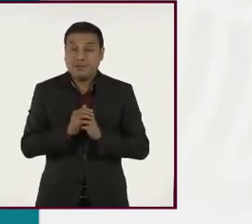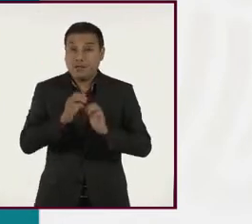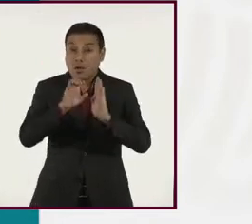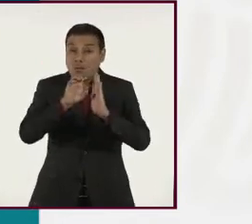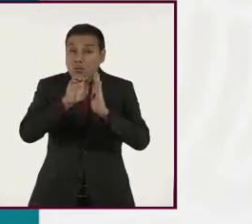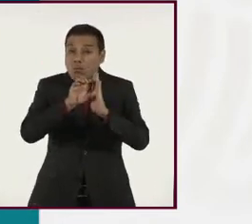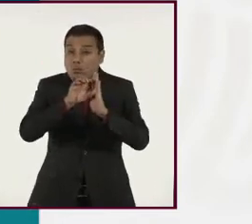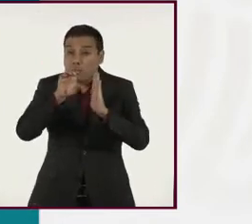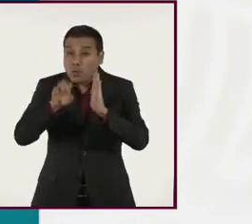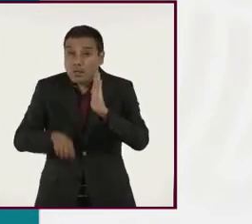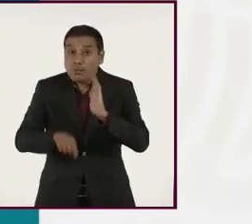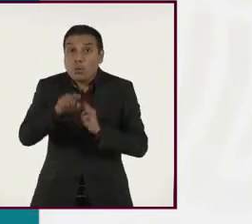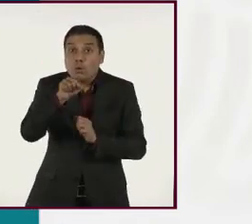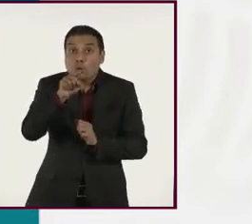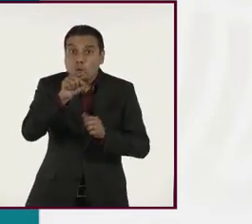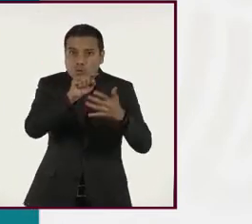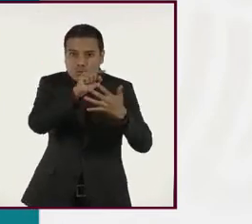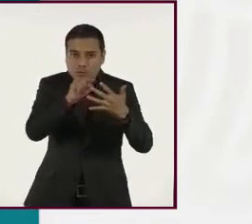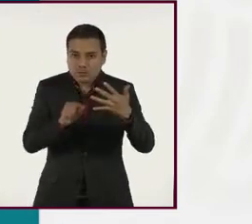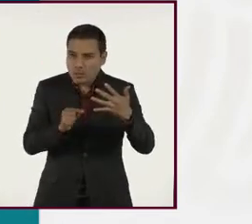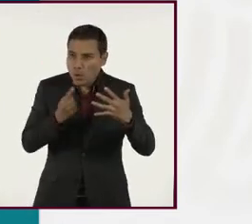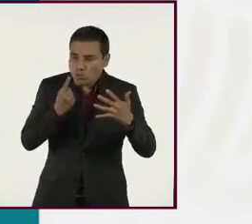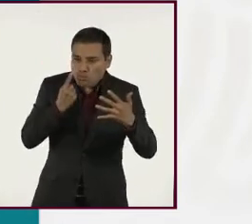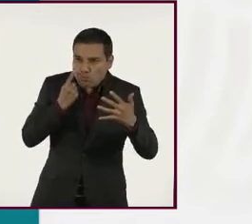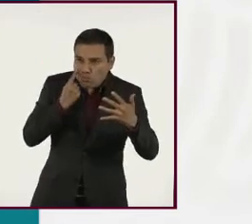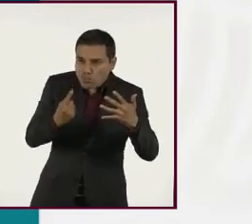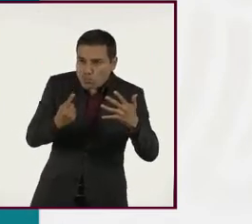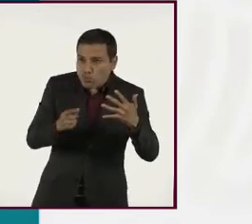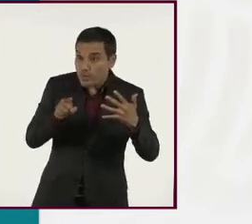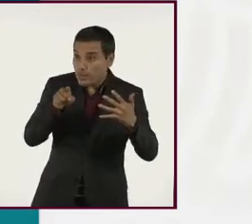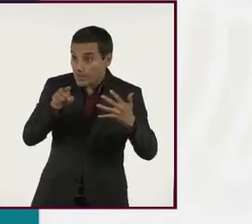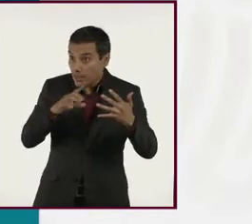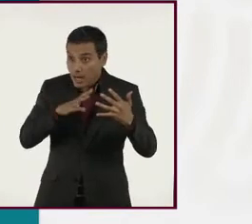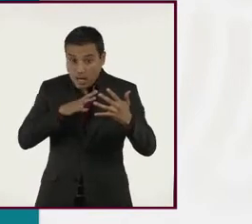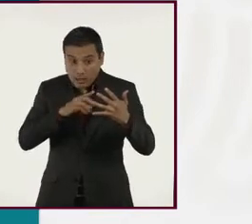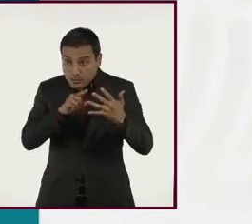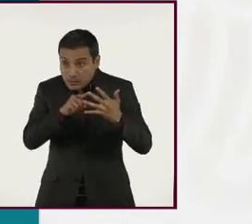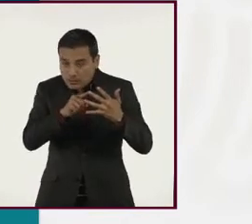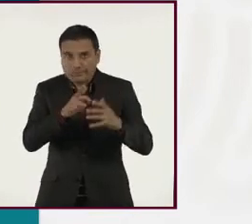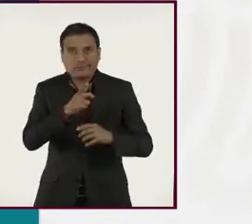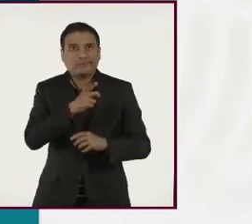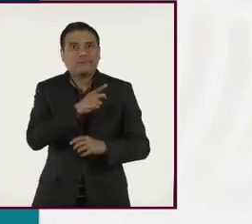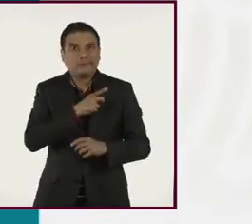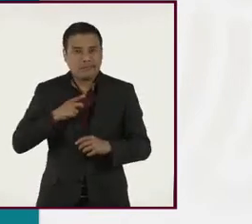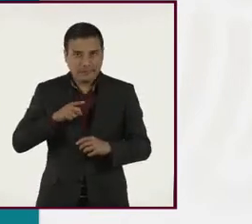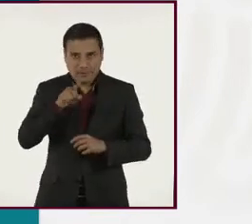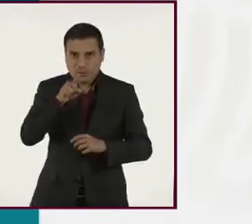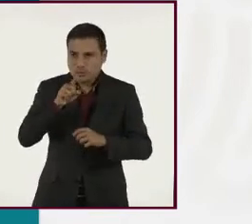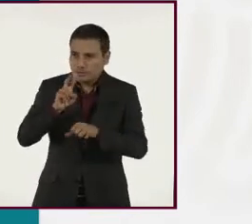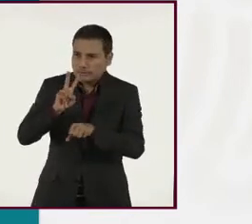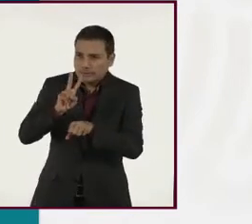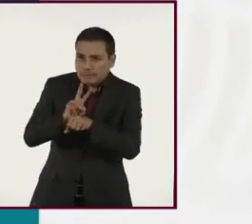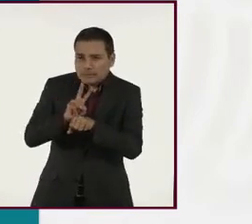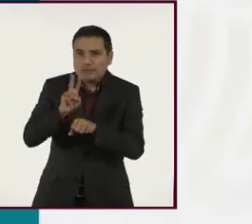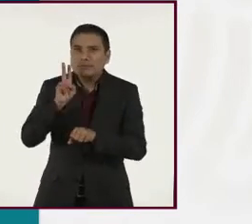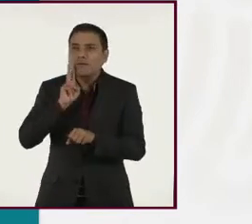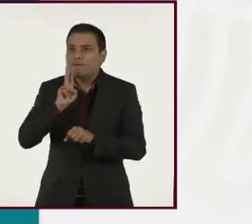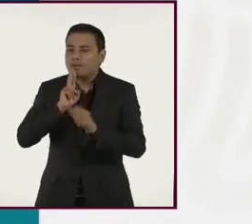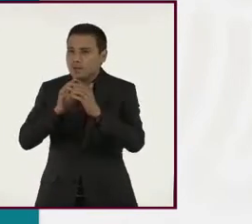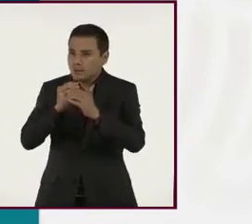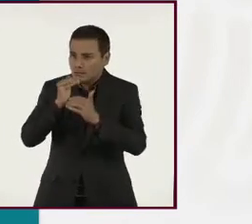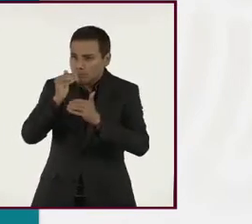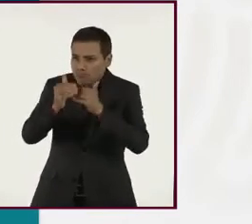identificamos, aunque sea uno de estos, es necesario poder estar vigilando de manera muy estrecha qué sucede, cómo evoluciona cada